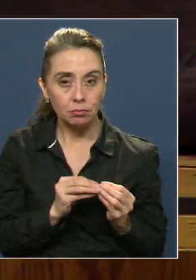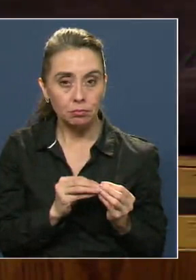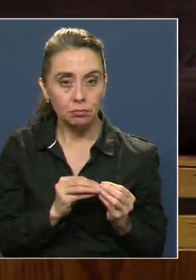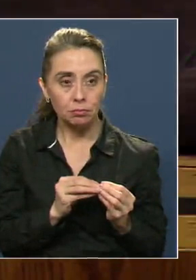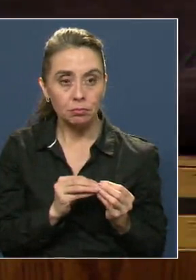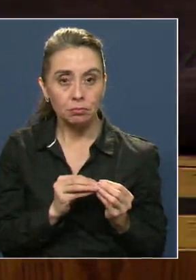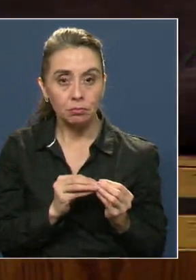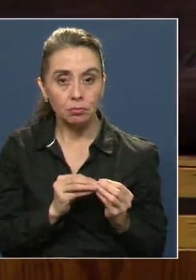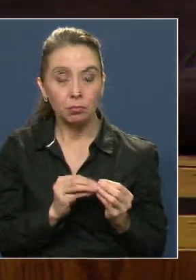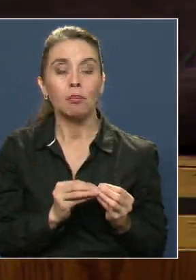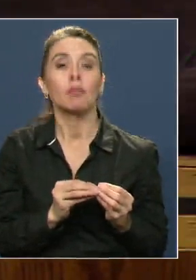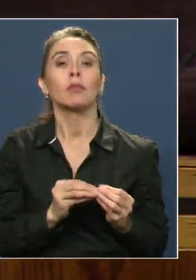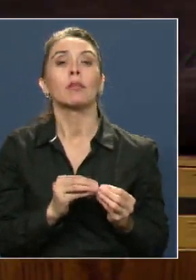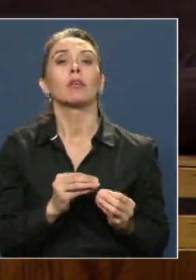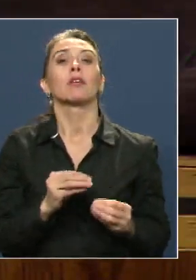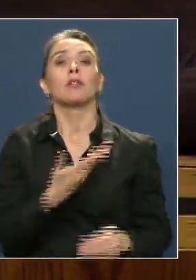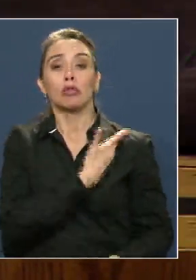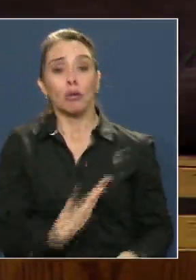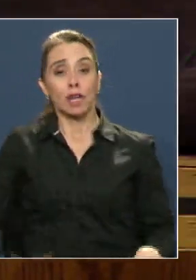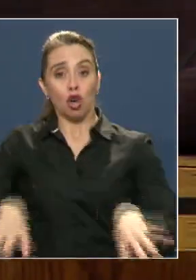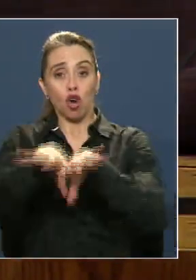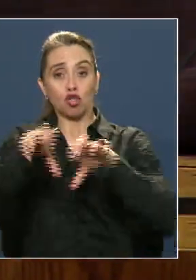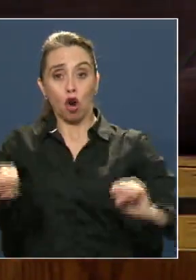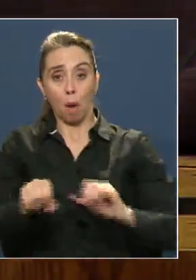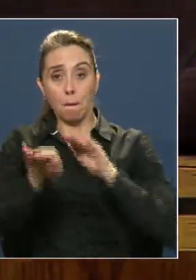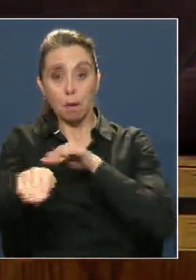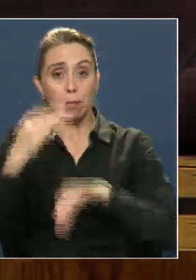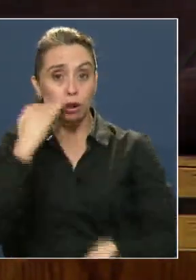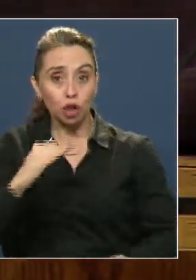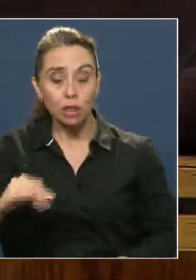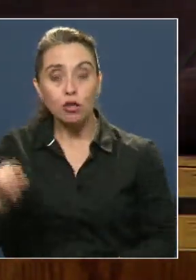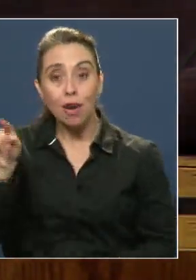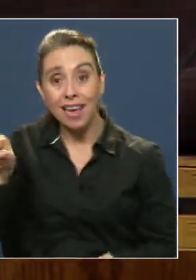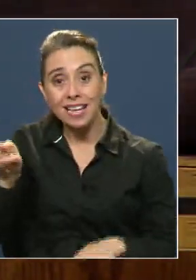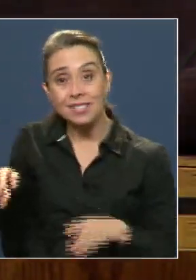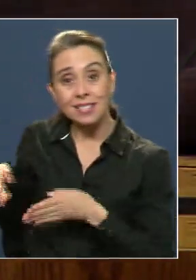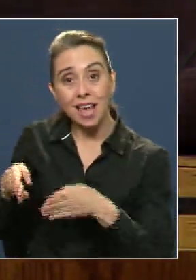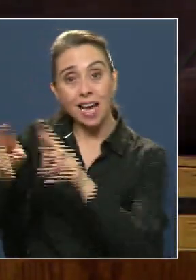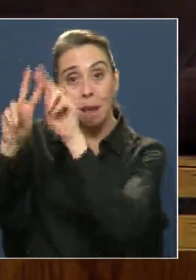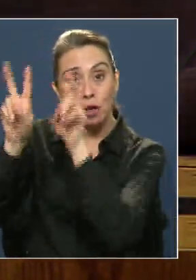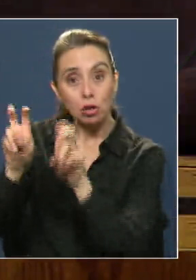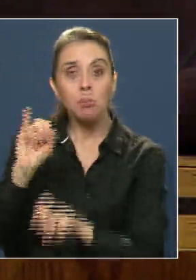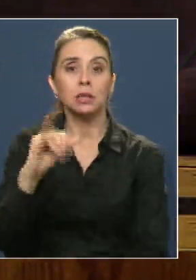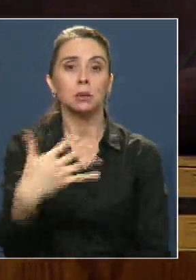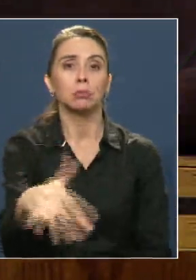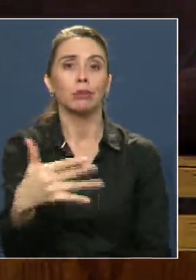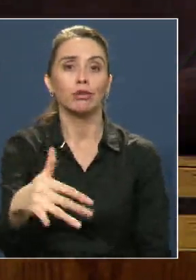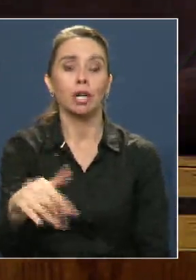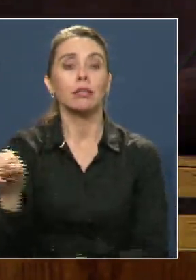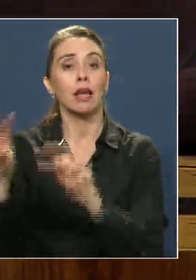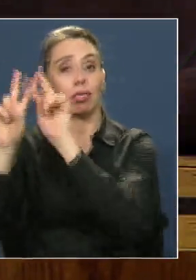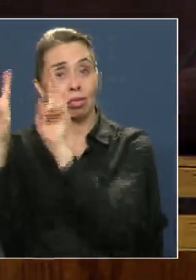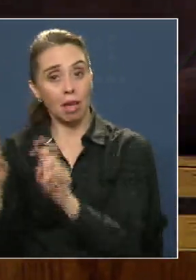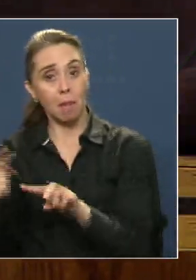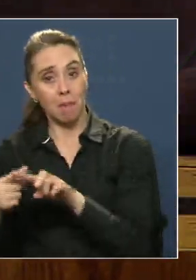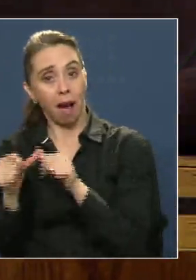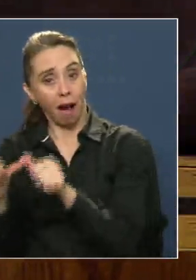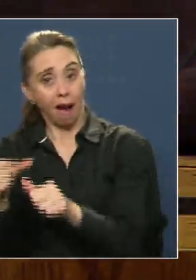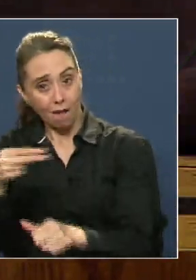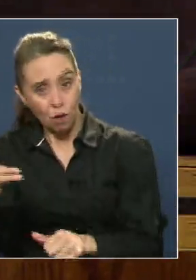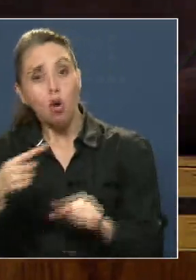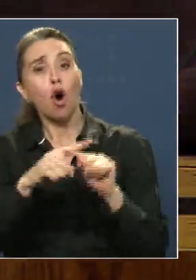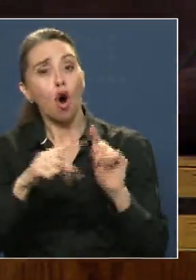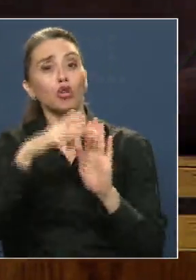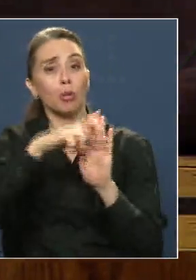del compromiso con la niñez, este era un capítulo importante. Y lo ha sido no solamente en esta materia, hemos incorporado también